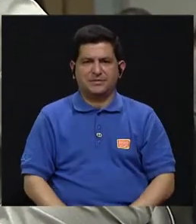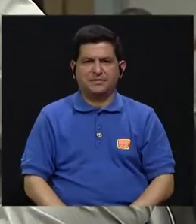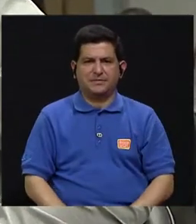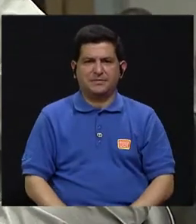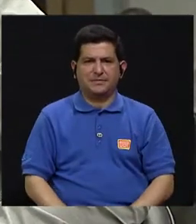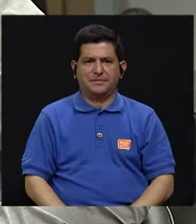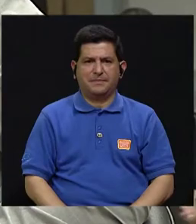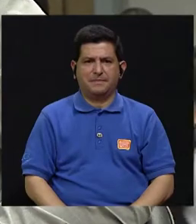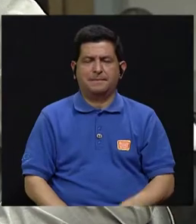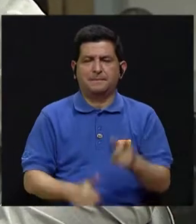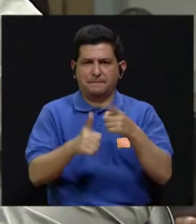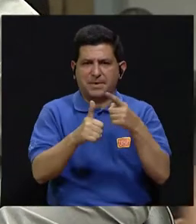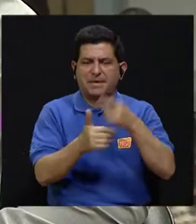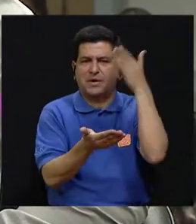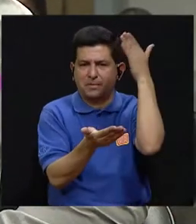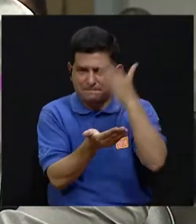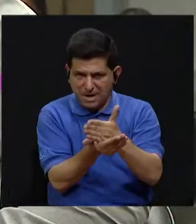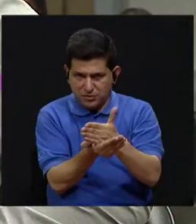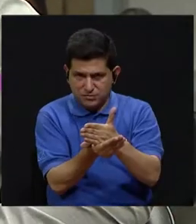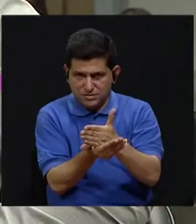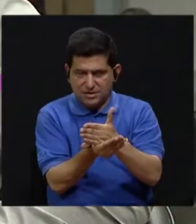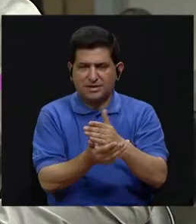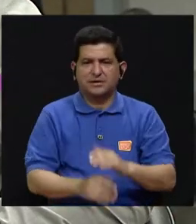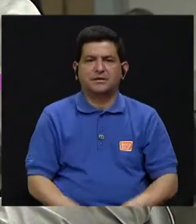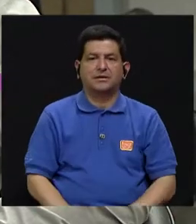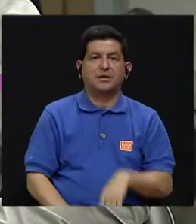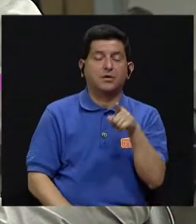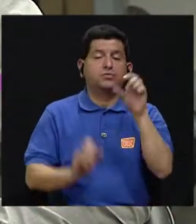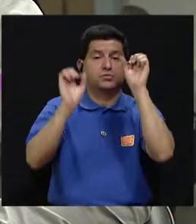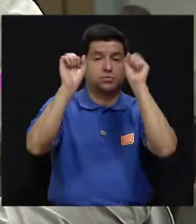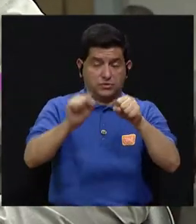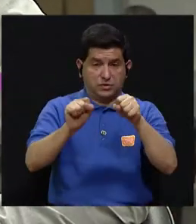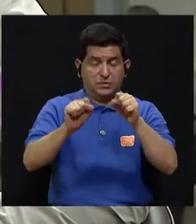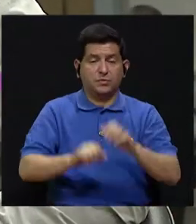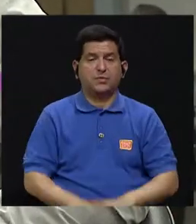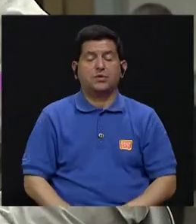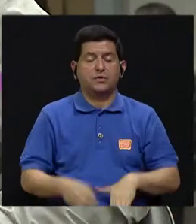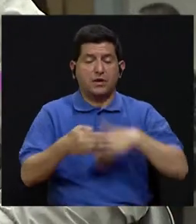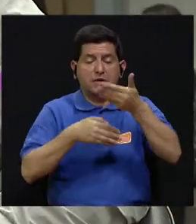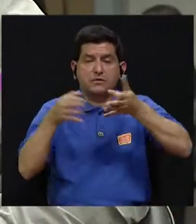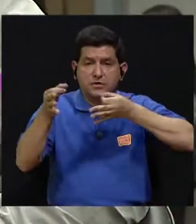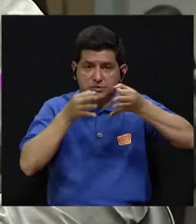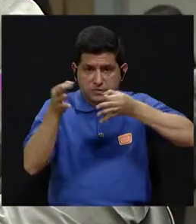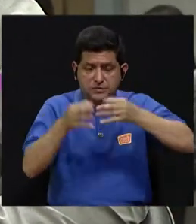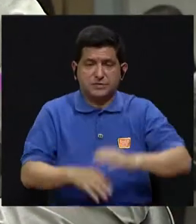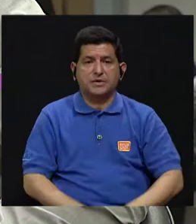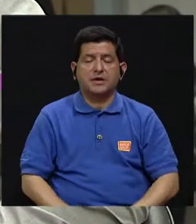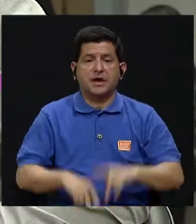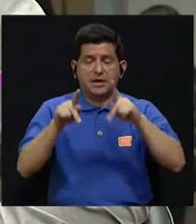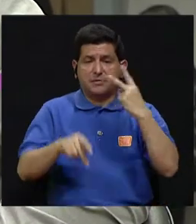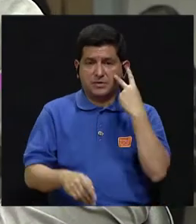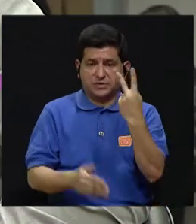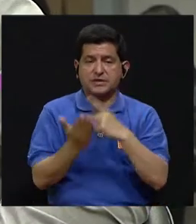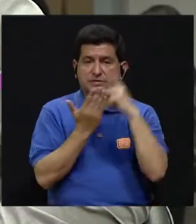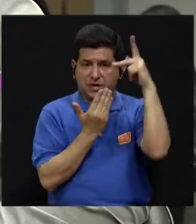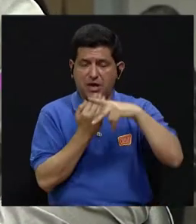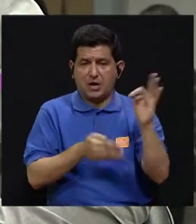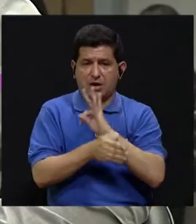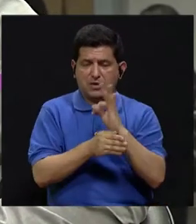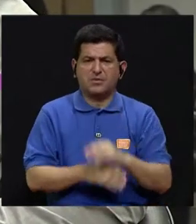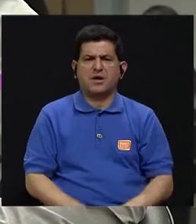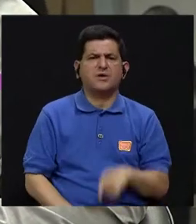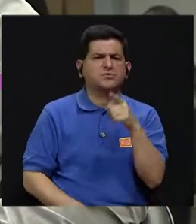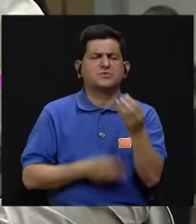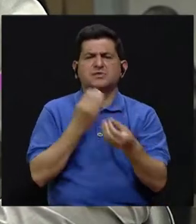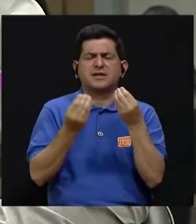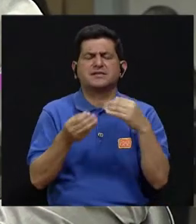hacer una cosa, vamos a hacer un primer corte en este momento para que usted pueda, pues, después contarle a nuestros televidentes cómo